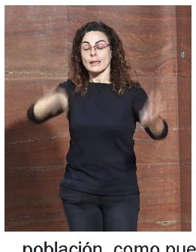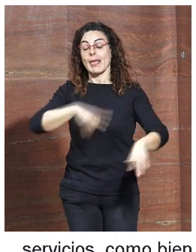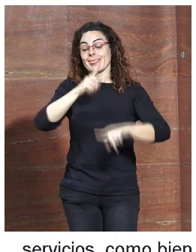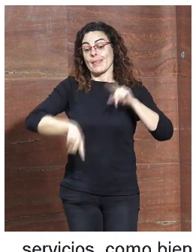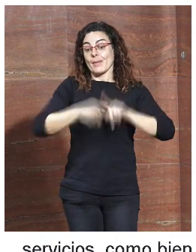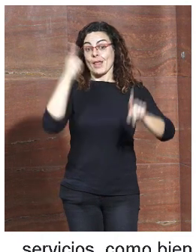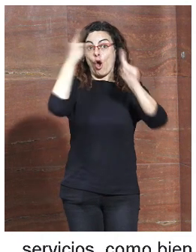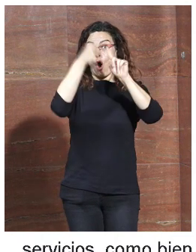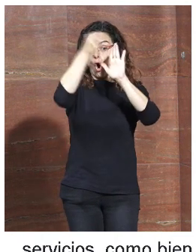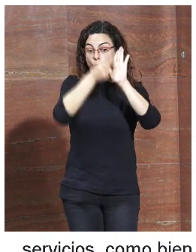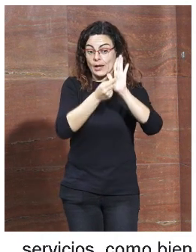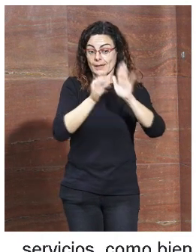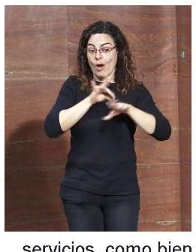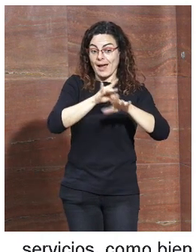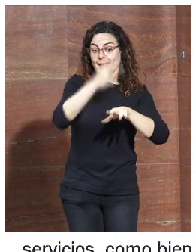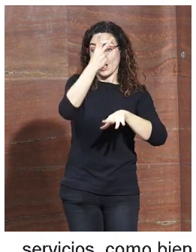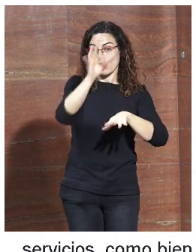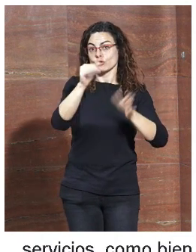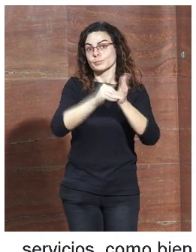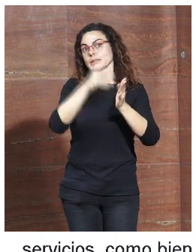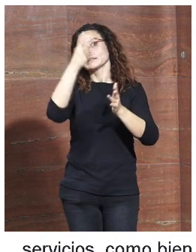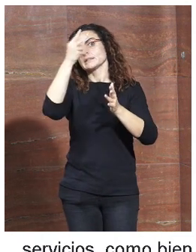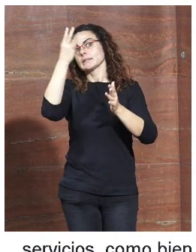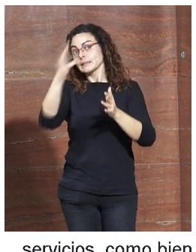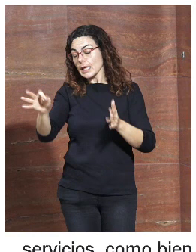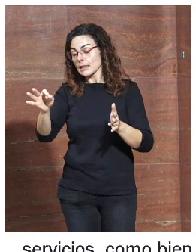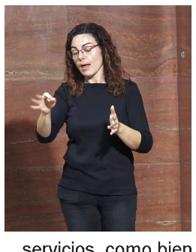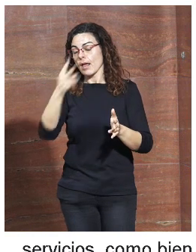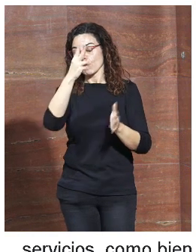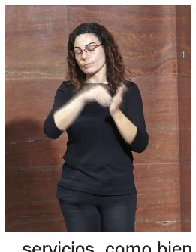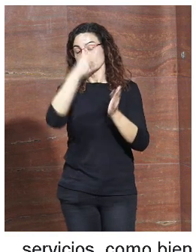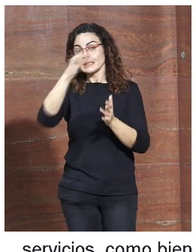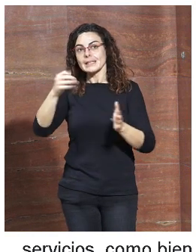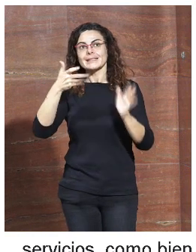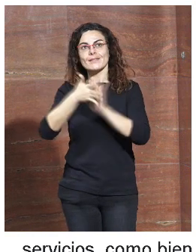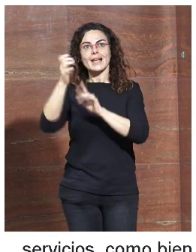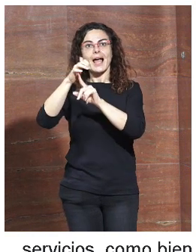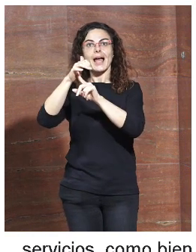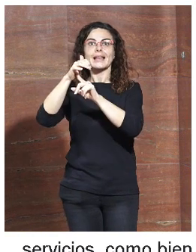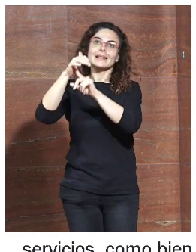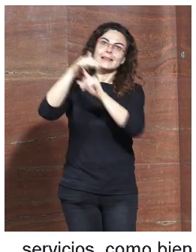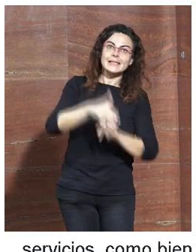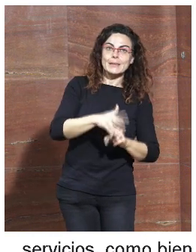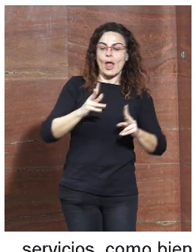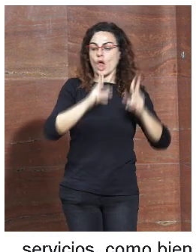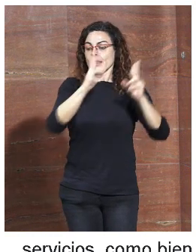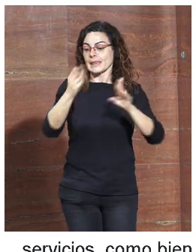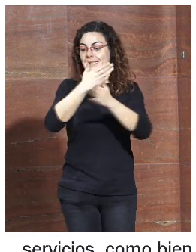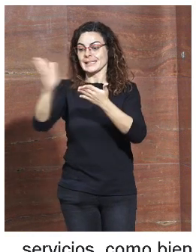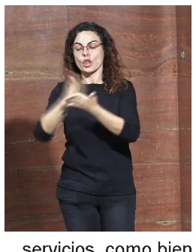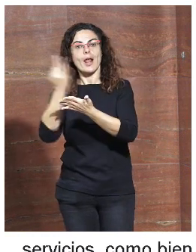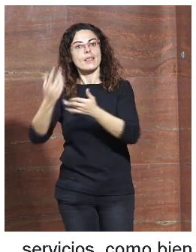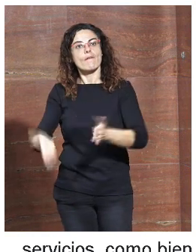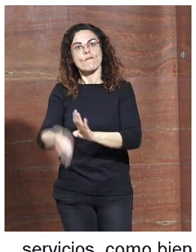metas de la Agenda 2030, es necesario eliminar la discriminación interseccional y facilitar el